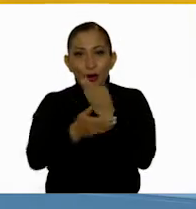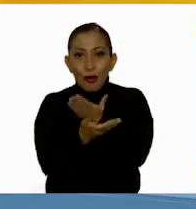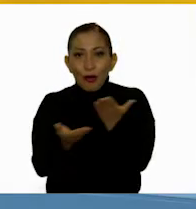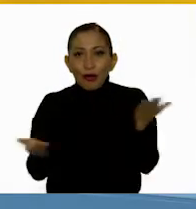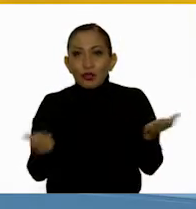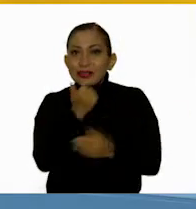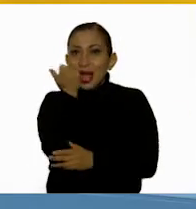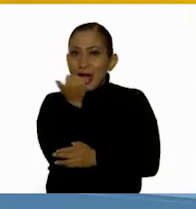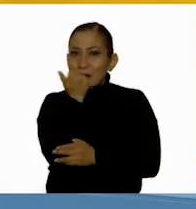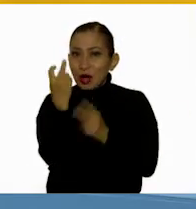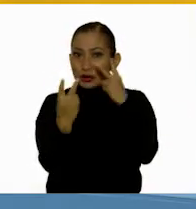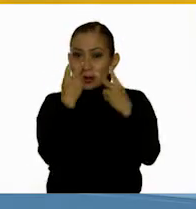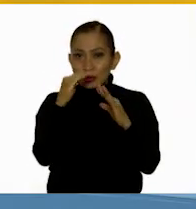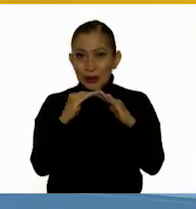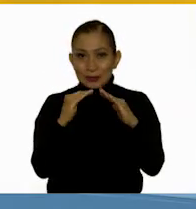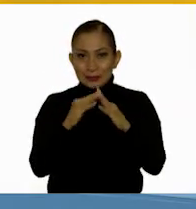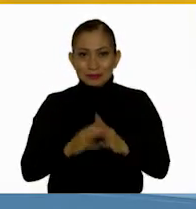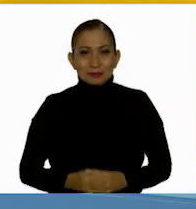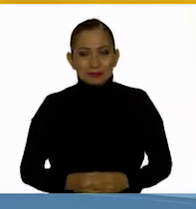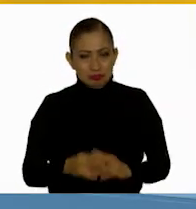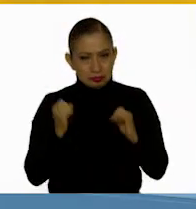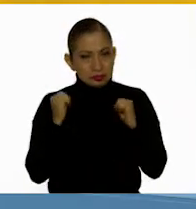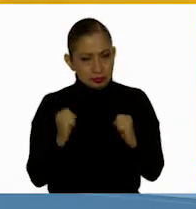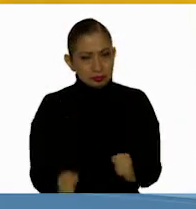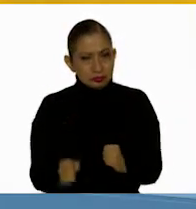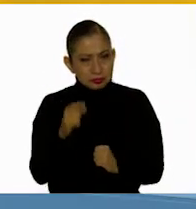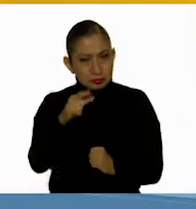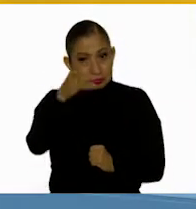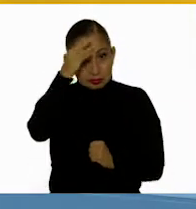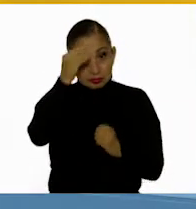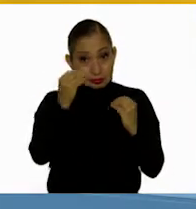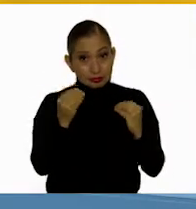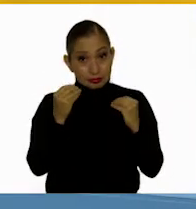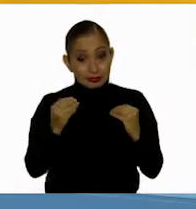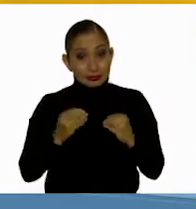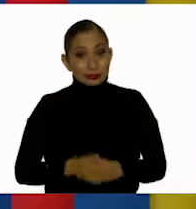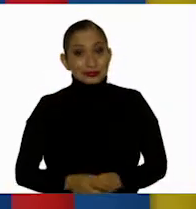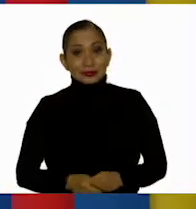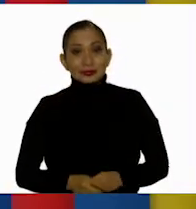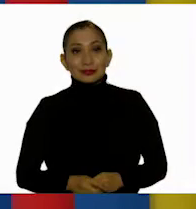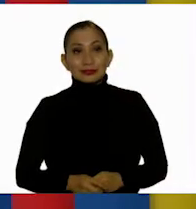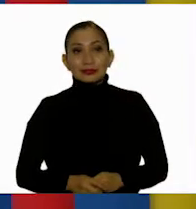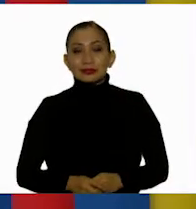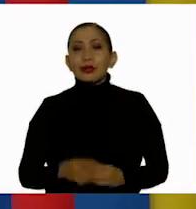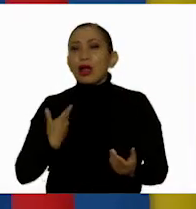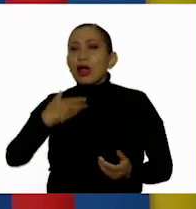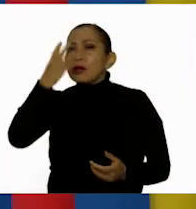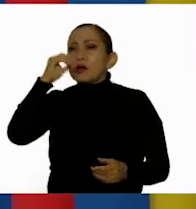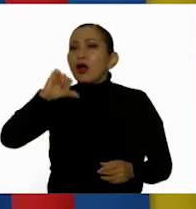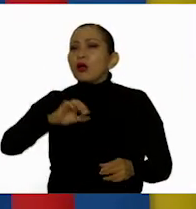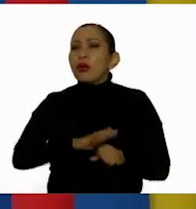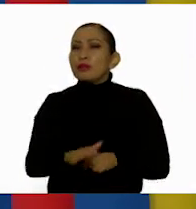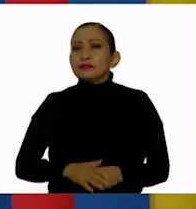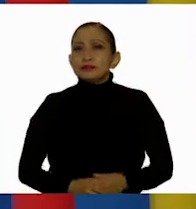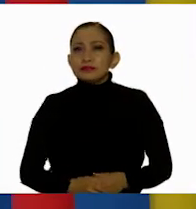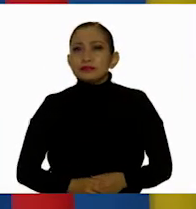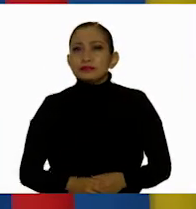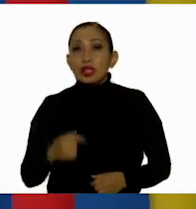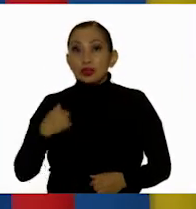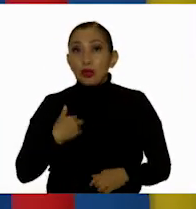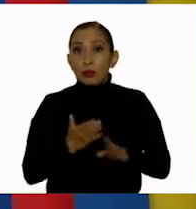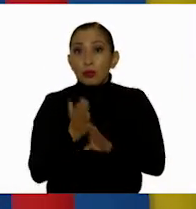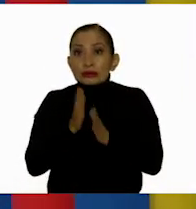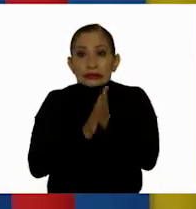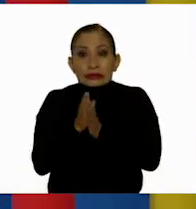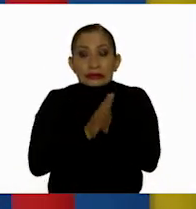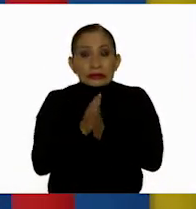todos los alumnos que nos ven desde casa. Estoy segura de que aprenderemos mucho juntos. ¿Y qué vamos a aprender el día de hoy, maestra? Ya estoy muy